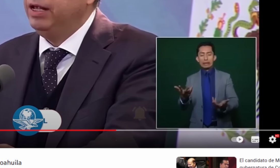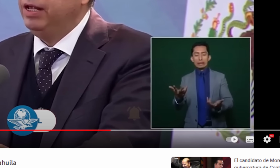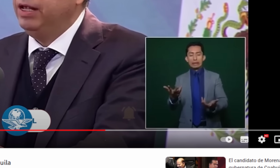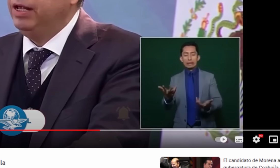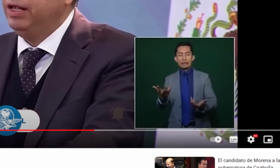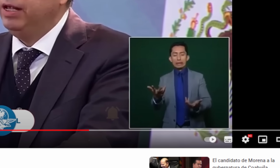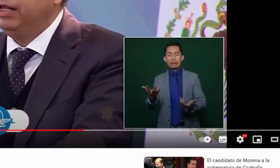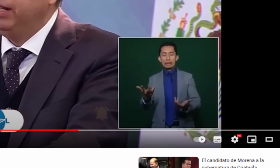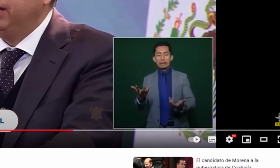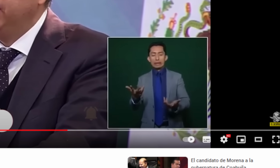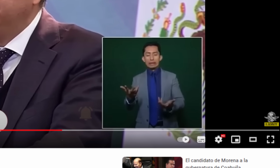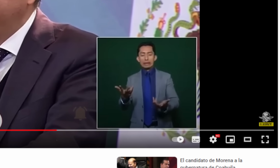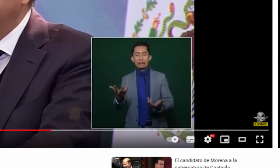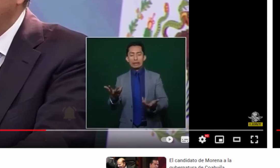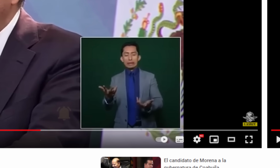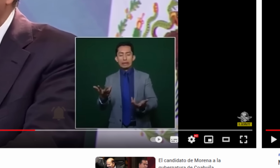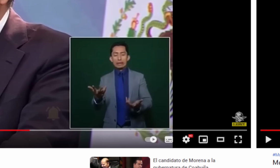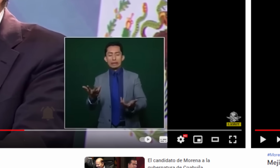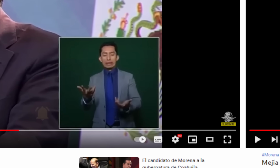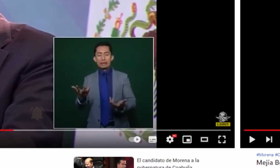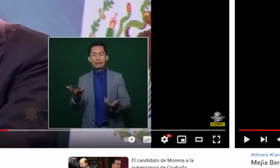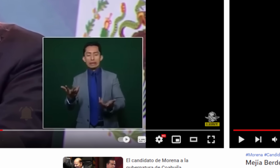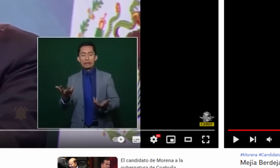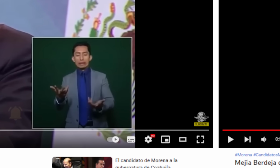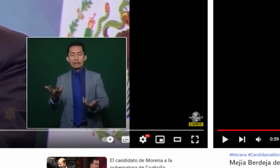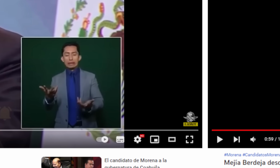excelente día y también recuerden dejar su comentario compartir este vídeo